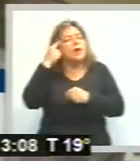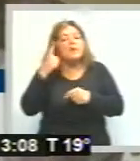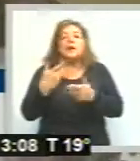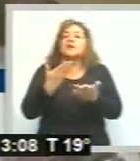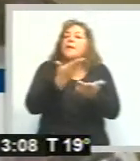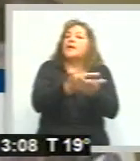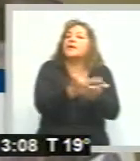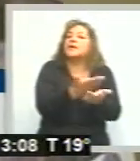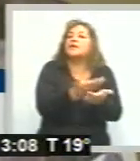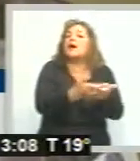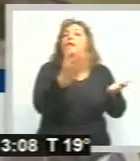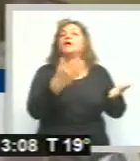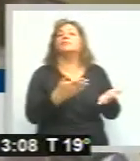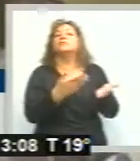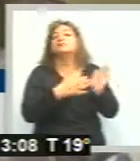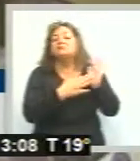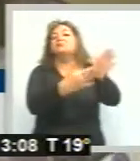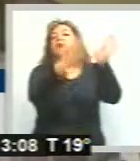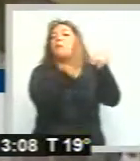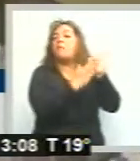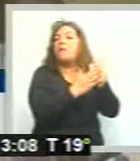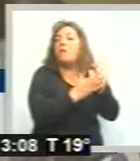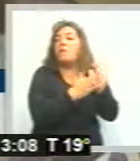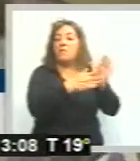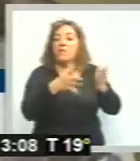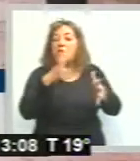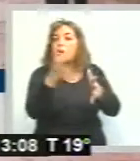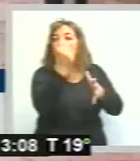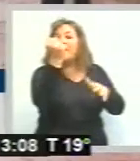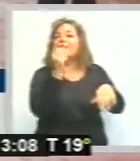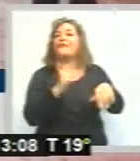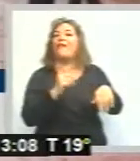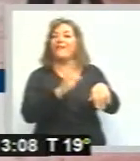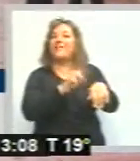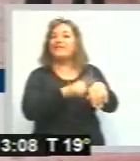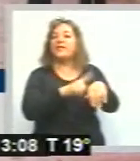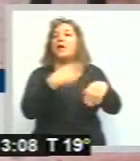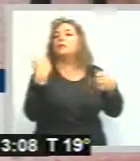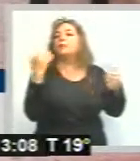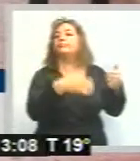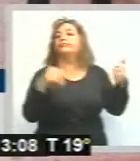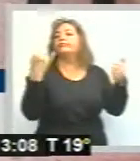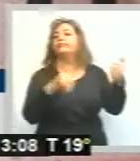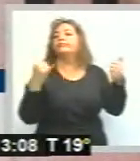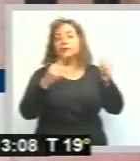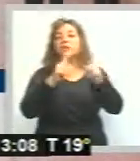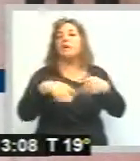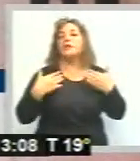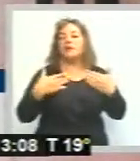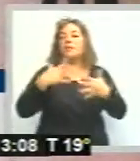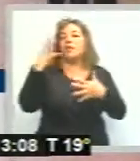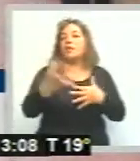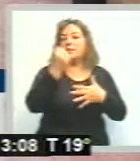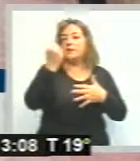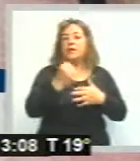esta grilla de recuperación, los docentes iban a después recuperar también su descuento. ¿Hasta cuándo